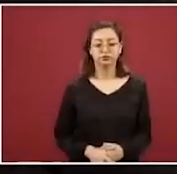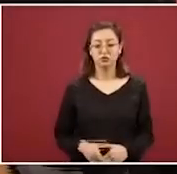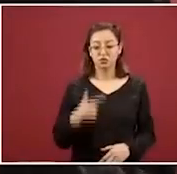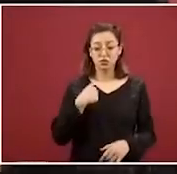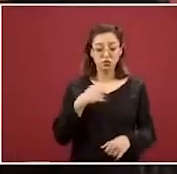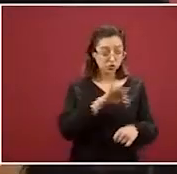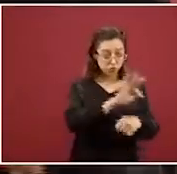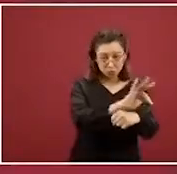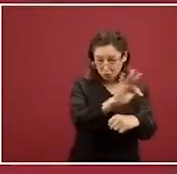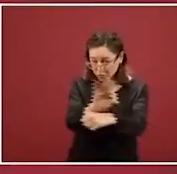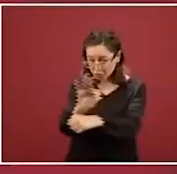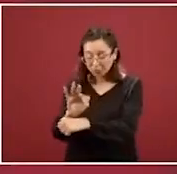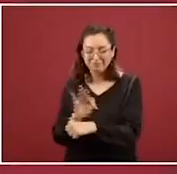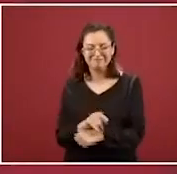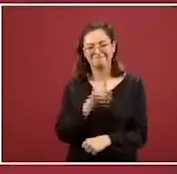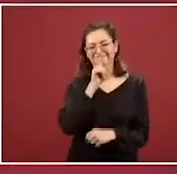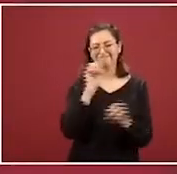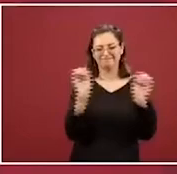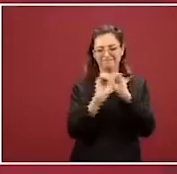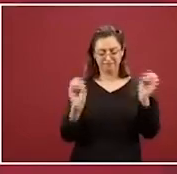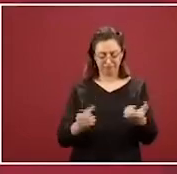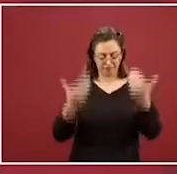Yo ya no me pertenezco,